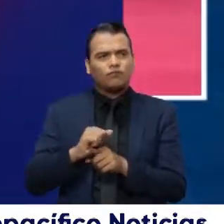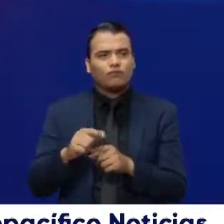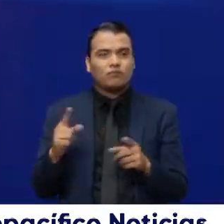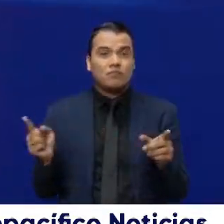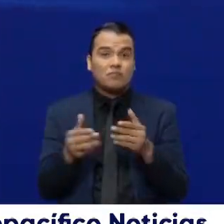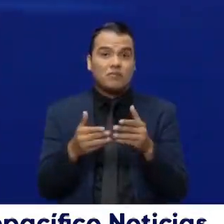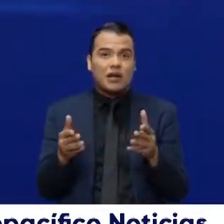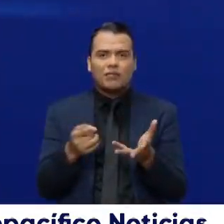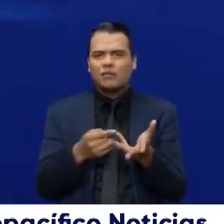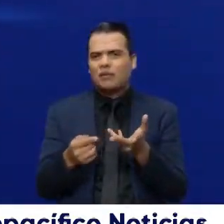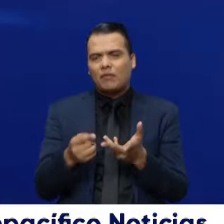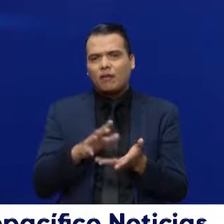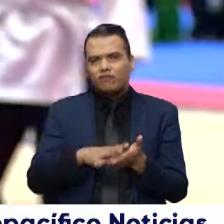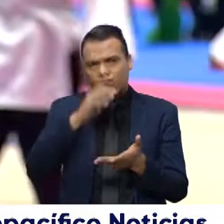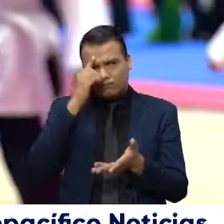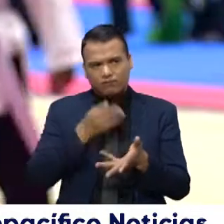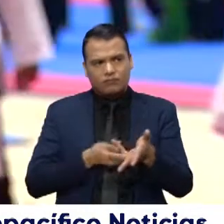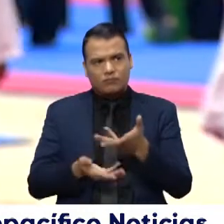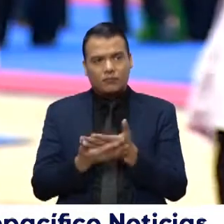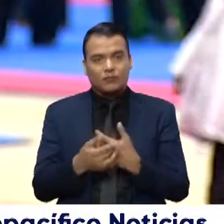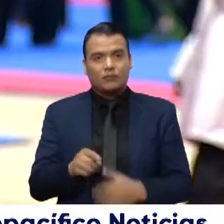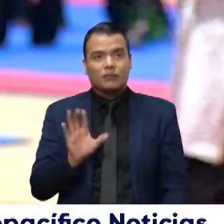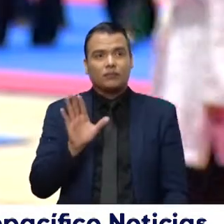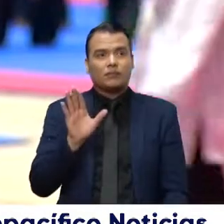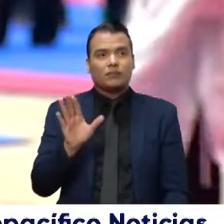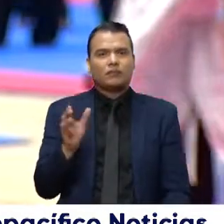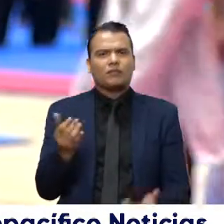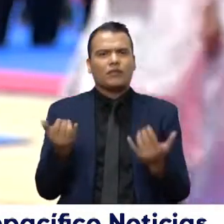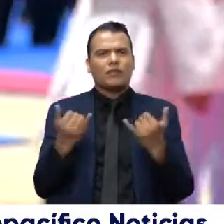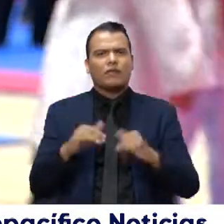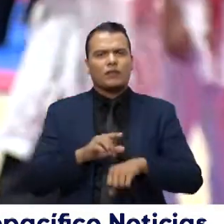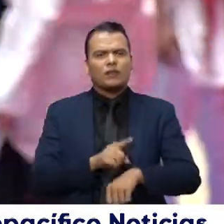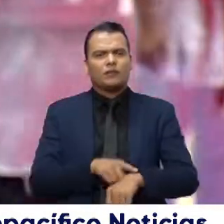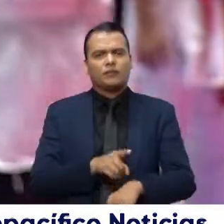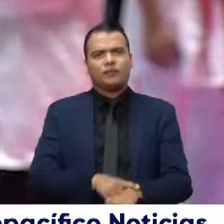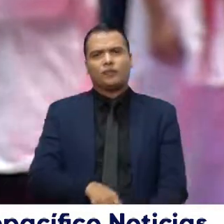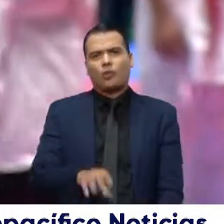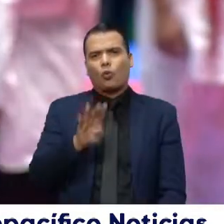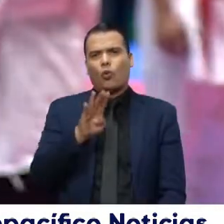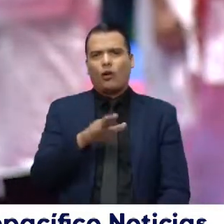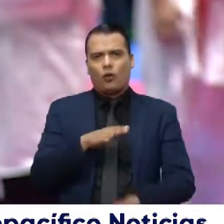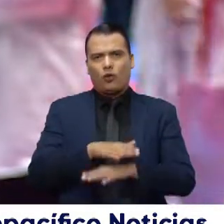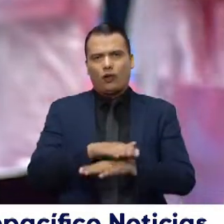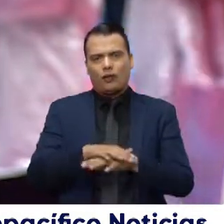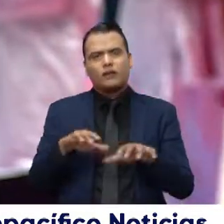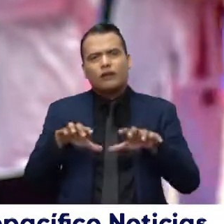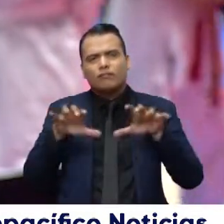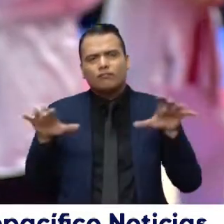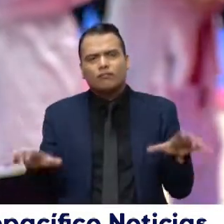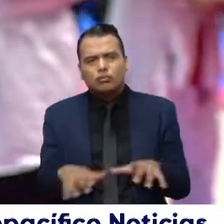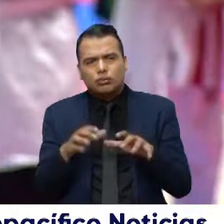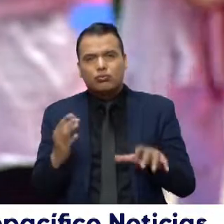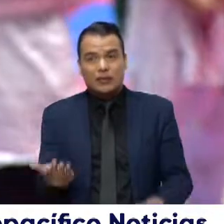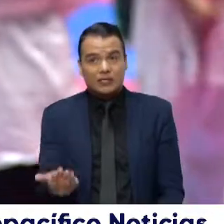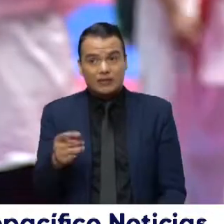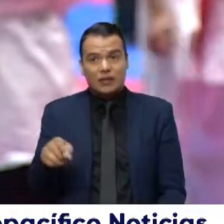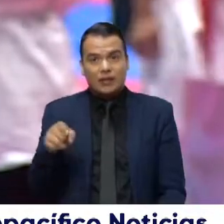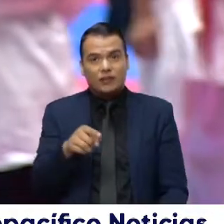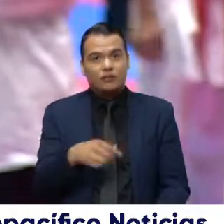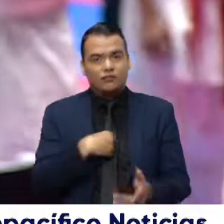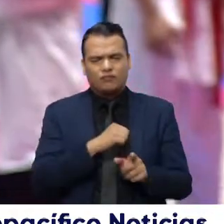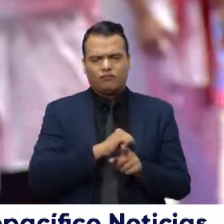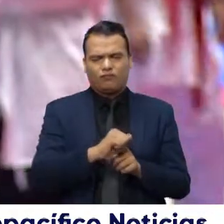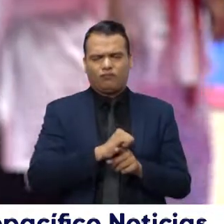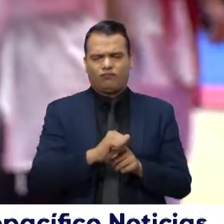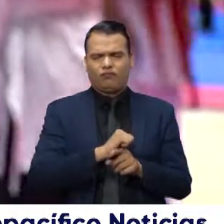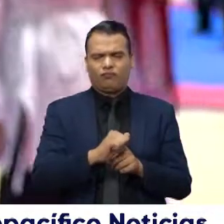ejemplo. Este campamento finalizará a las 4 de la tarde y servirá además como preparación para la Selección